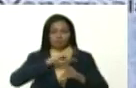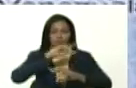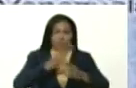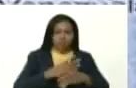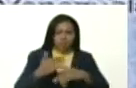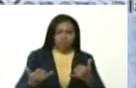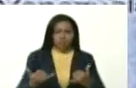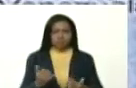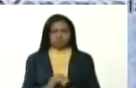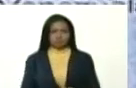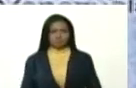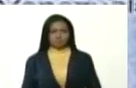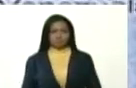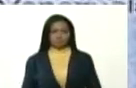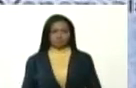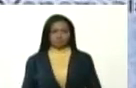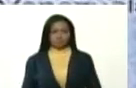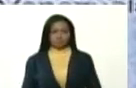potencia.